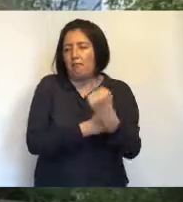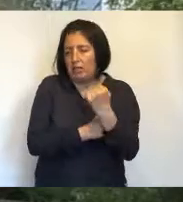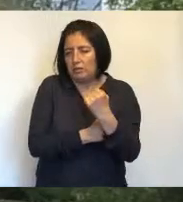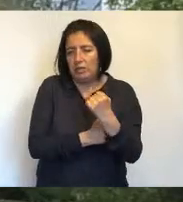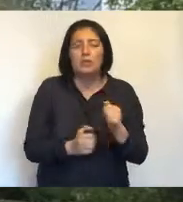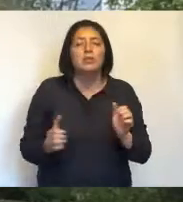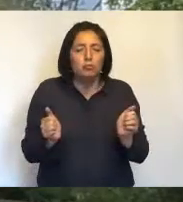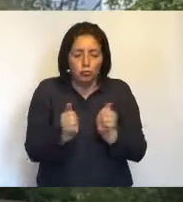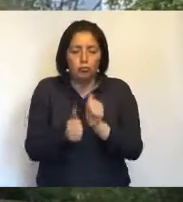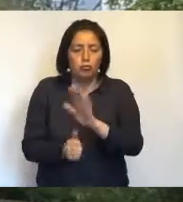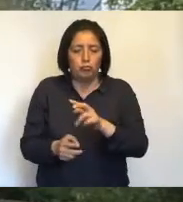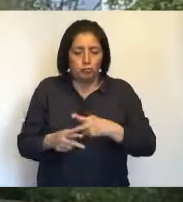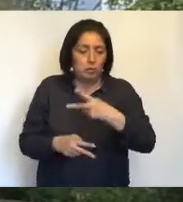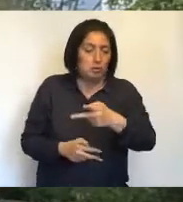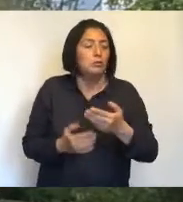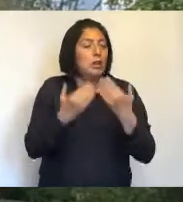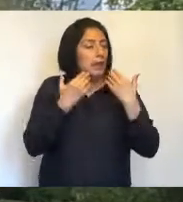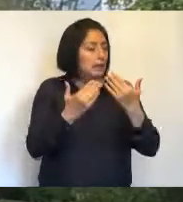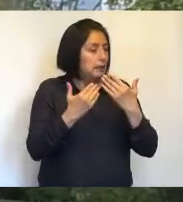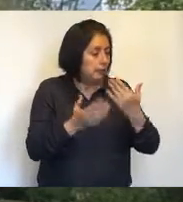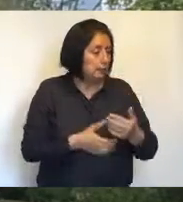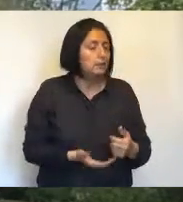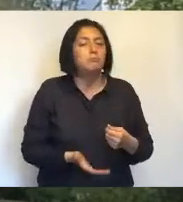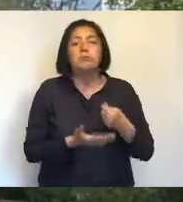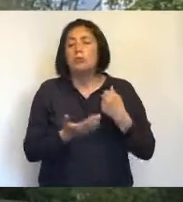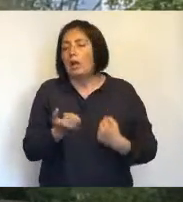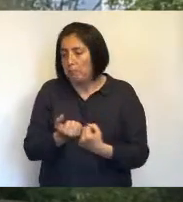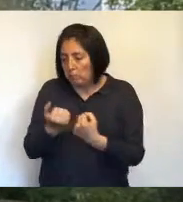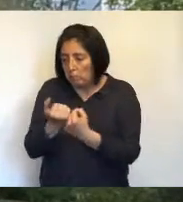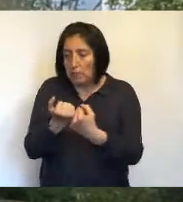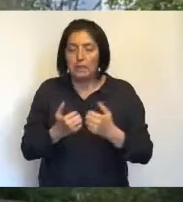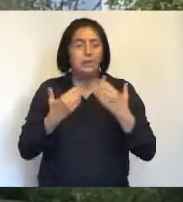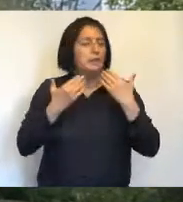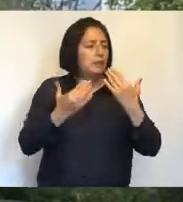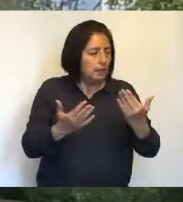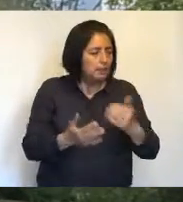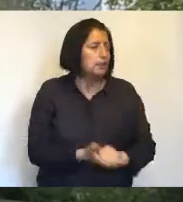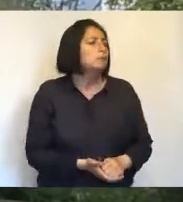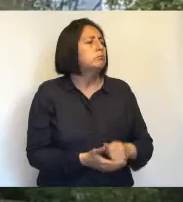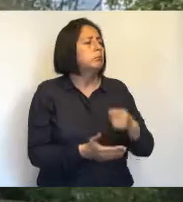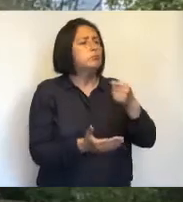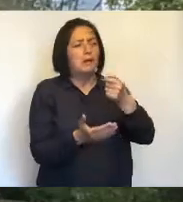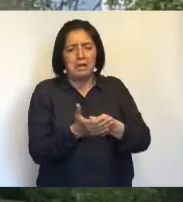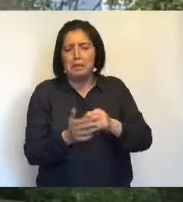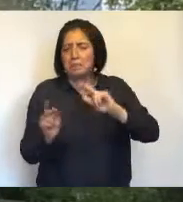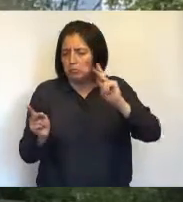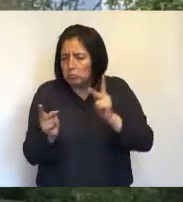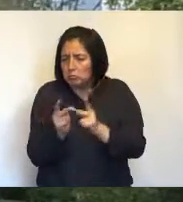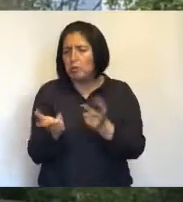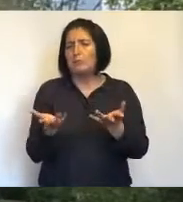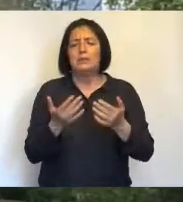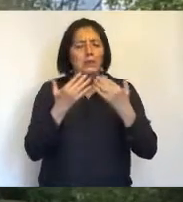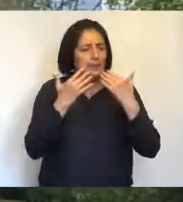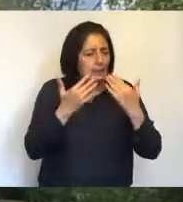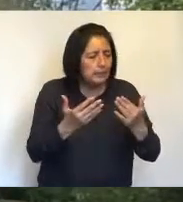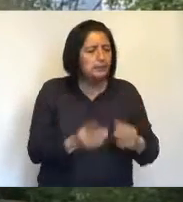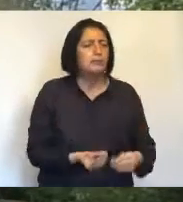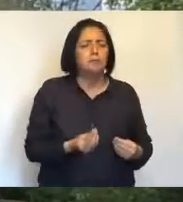sus vecinos. Gracias por contribuir de esta manera, gracias por ser vecinos puntuales, gracias